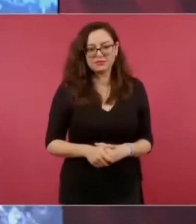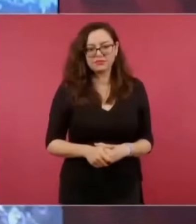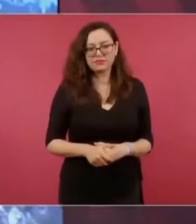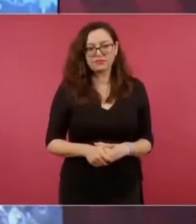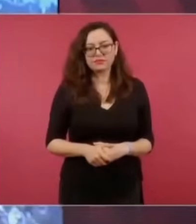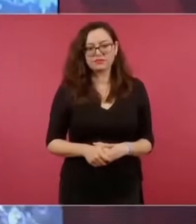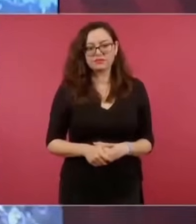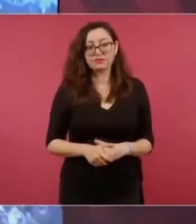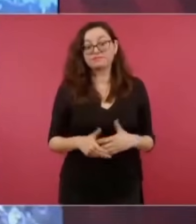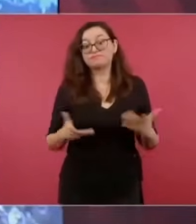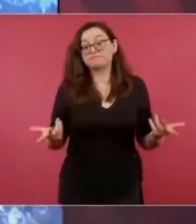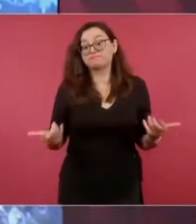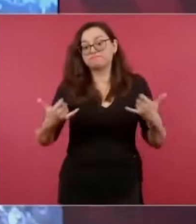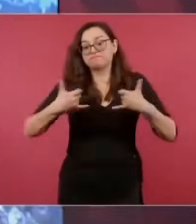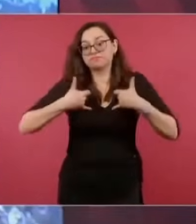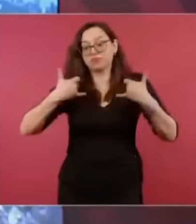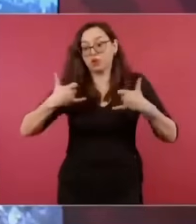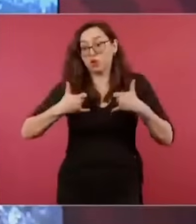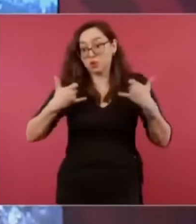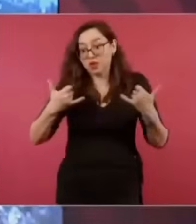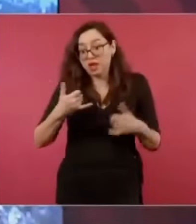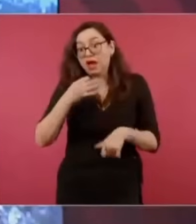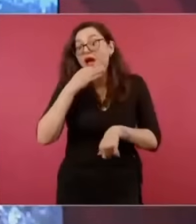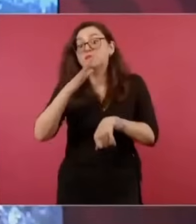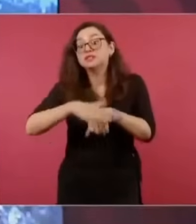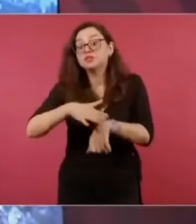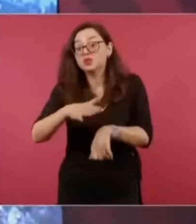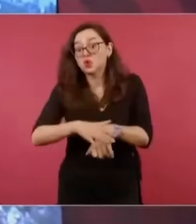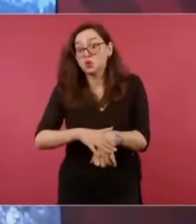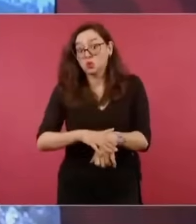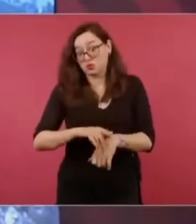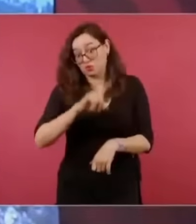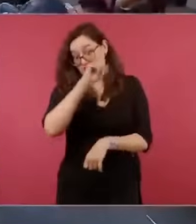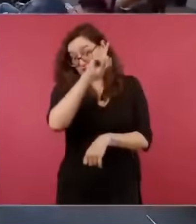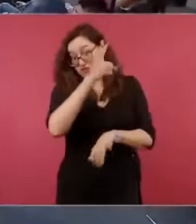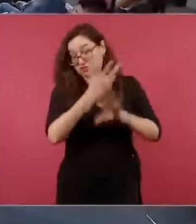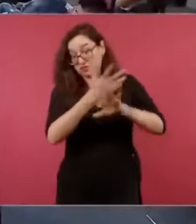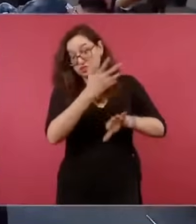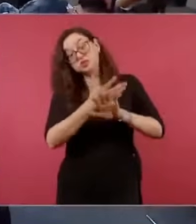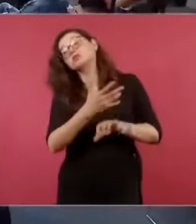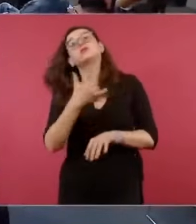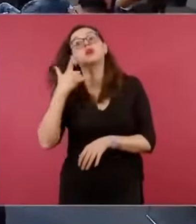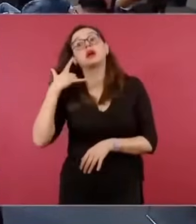Para los jóvenes, California era de México,